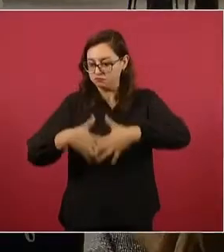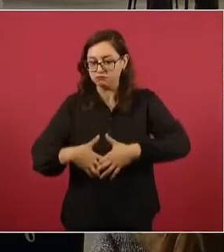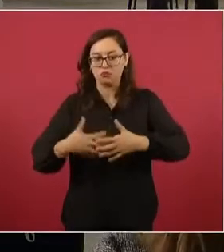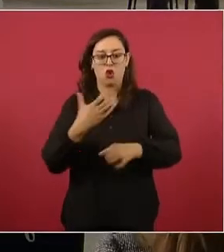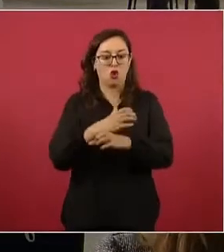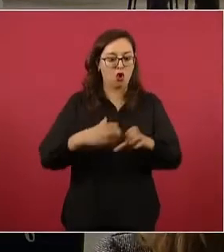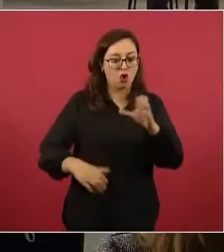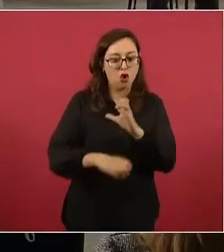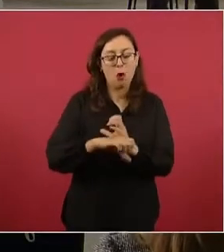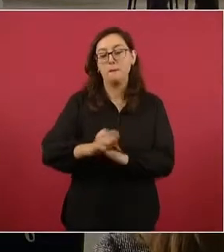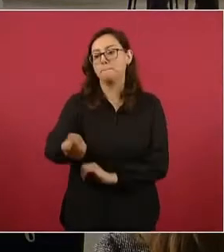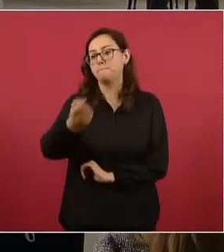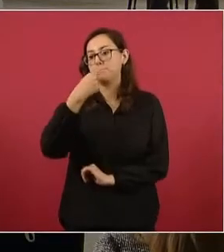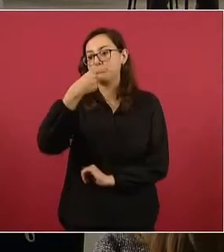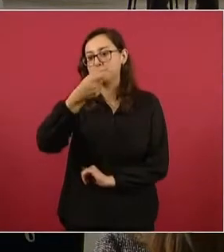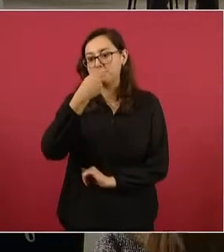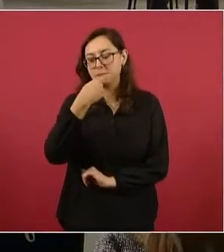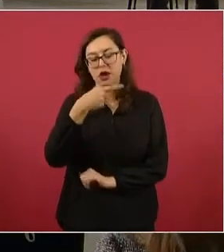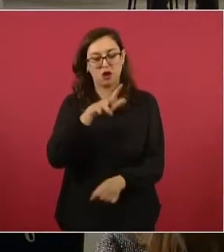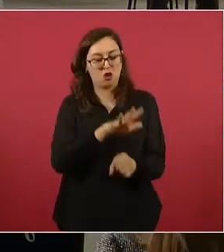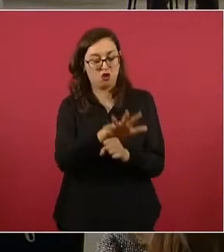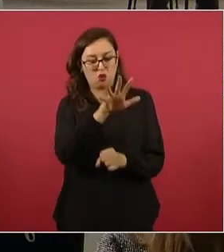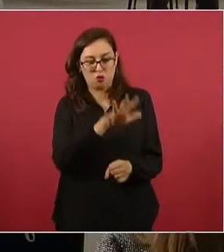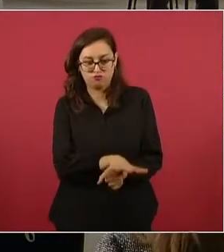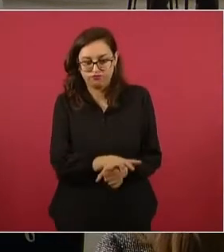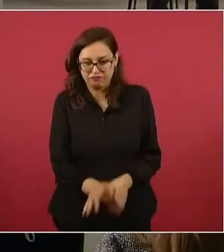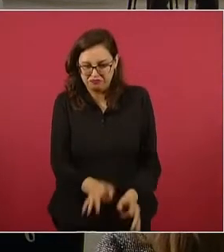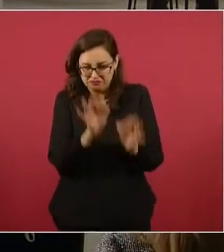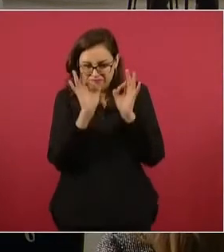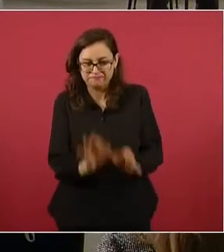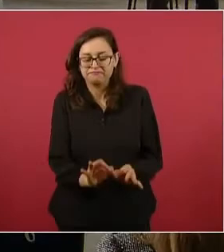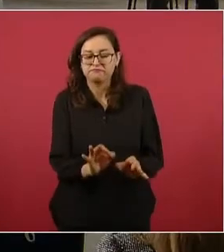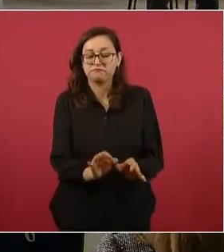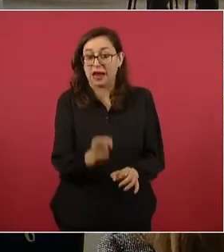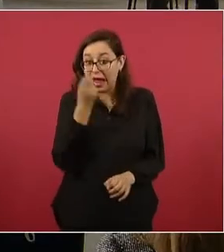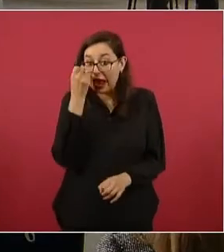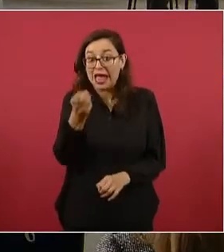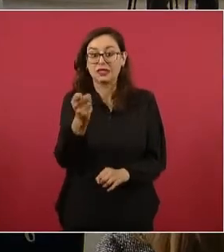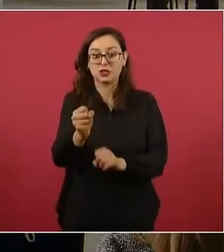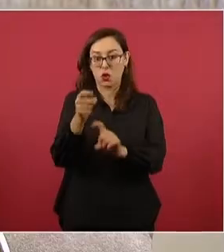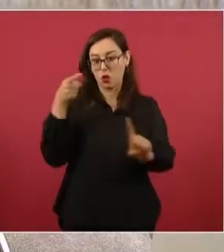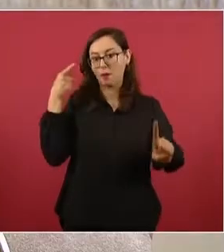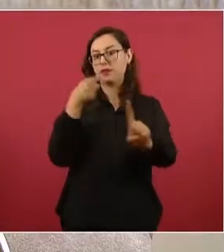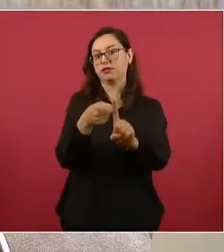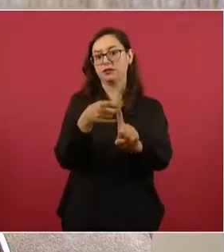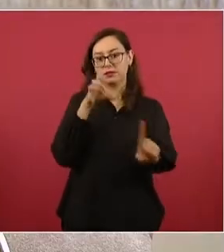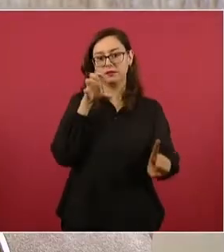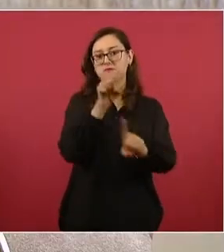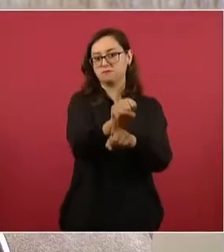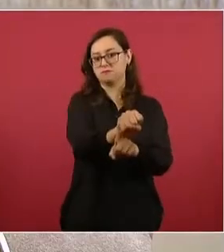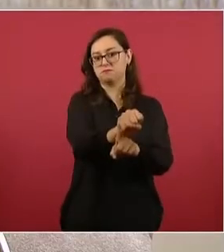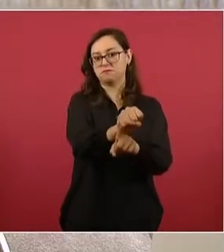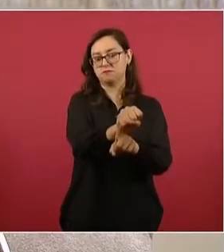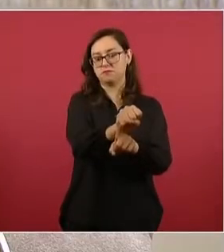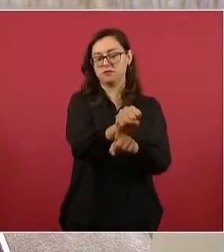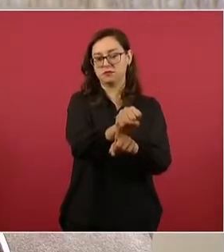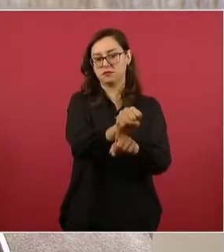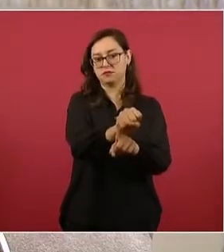y el abasto de medicamentos. Y todo esto